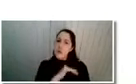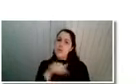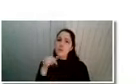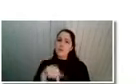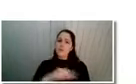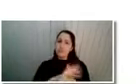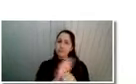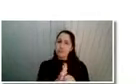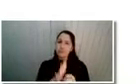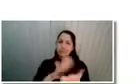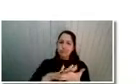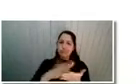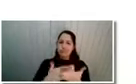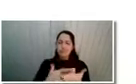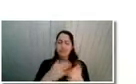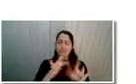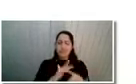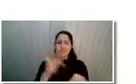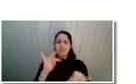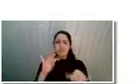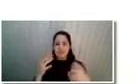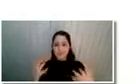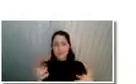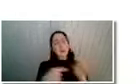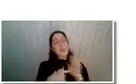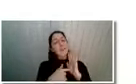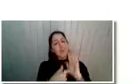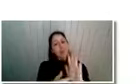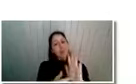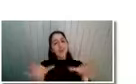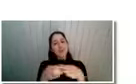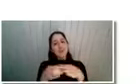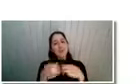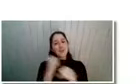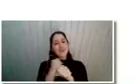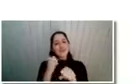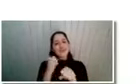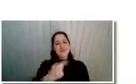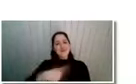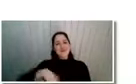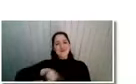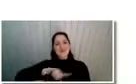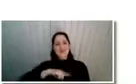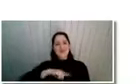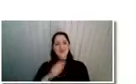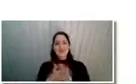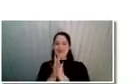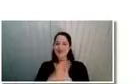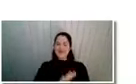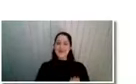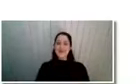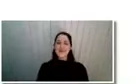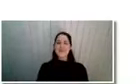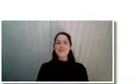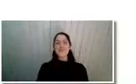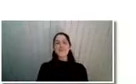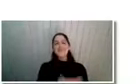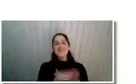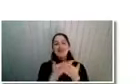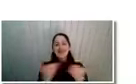eso quiero mostrarles al equipo de trabajo. Aquí estamos todos, no les voy a dar todos los nombres, pero este es el equipo. Todos